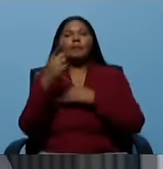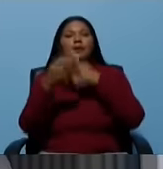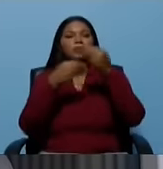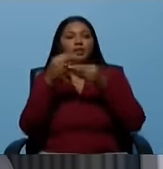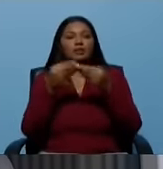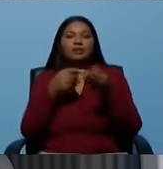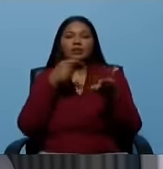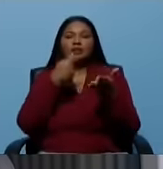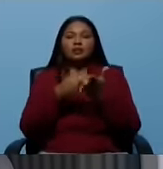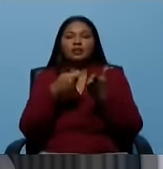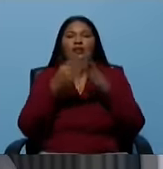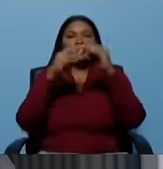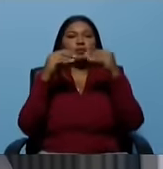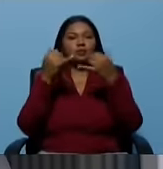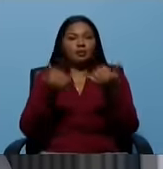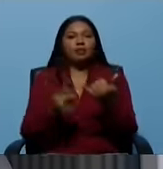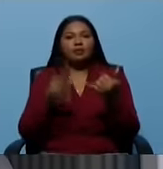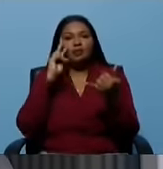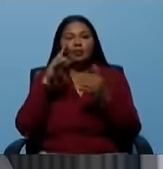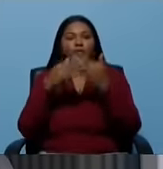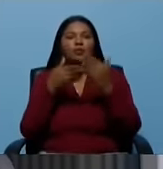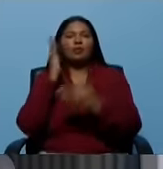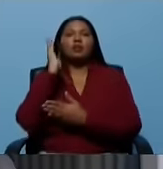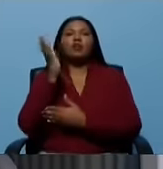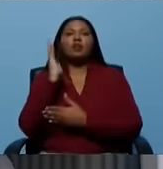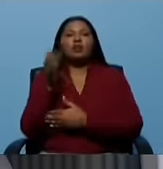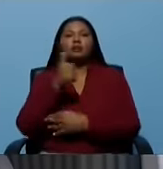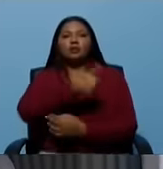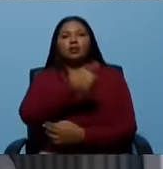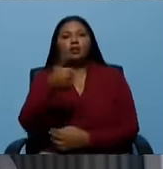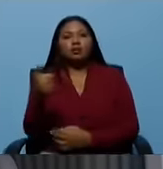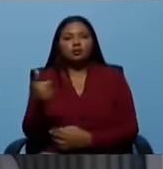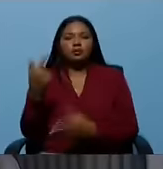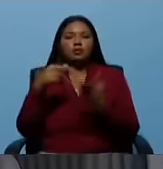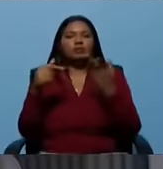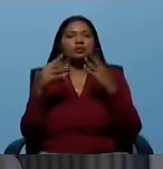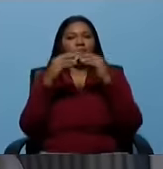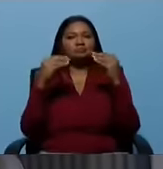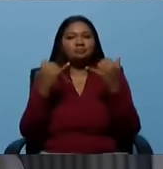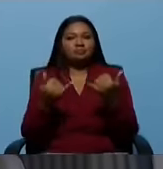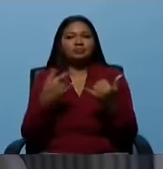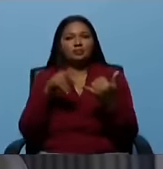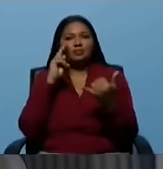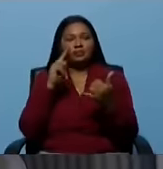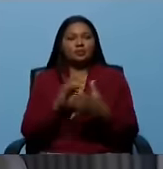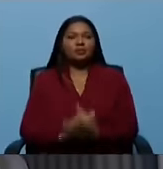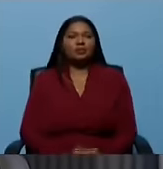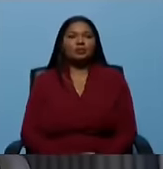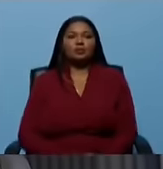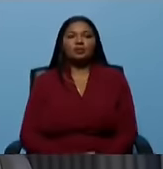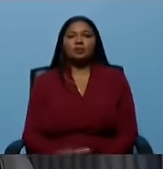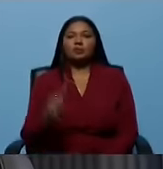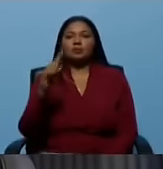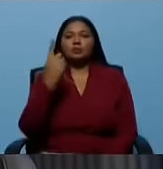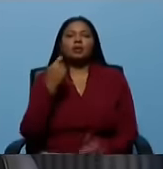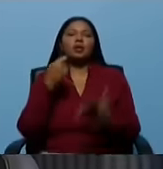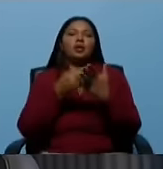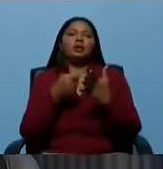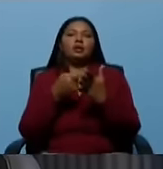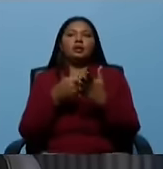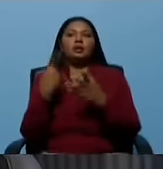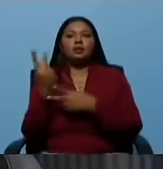financista de casi todos los candidatos al congreso de casi todos los senadores Y por supuesto es el principal financista de ambos candidatos